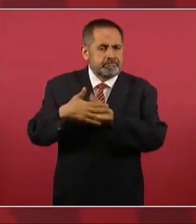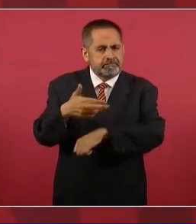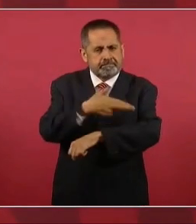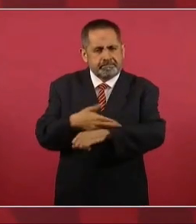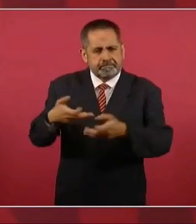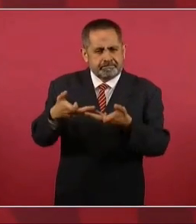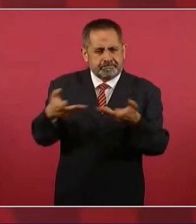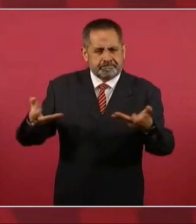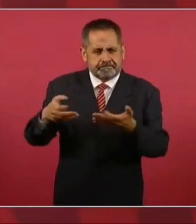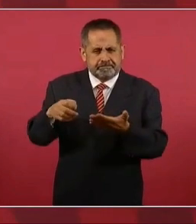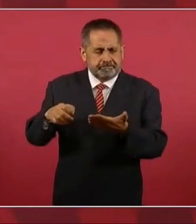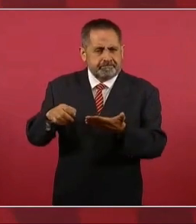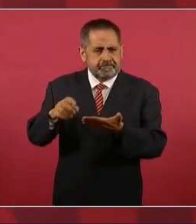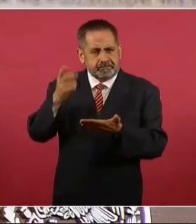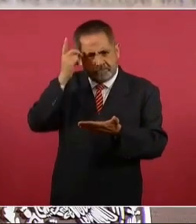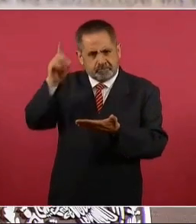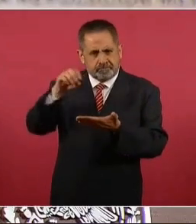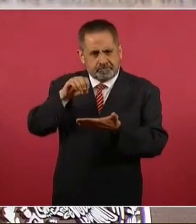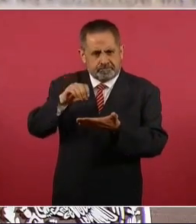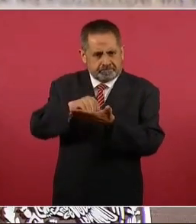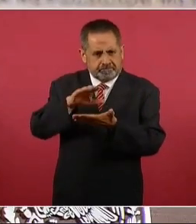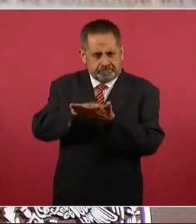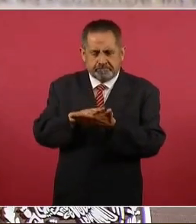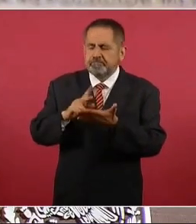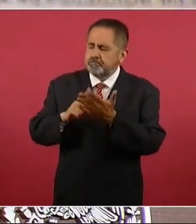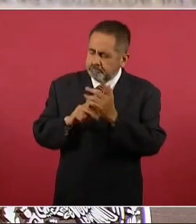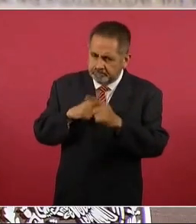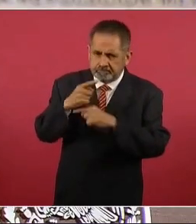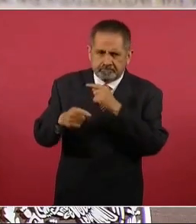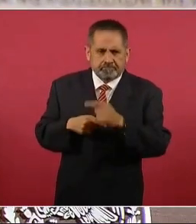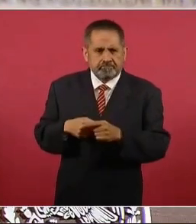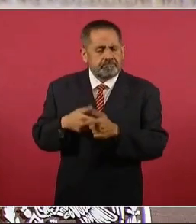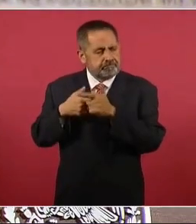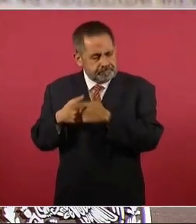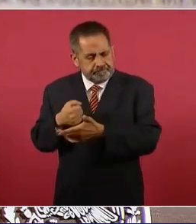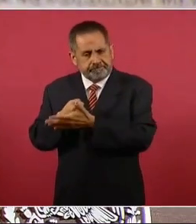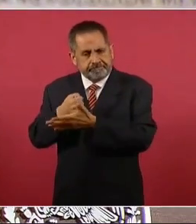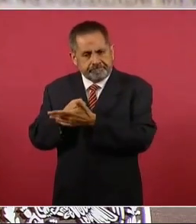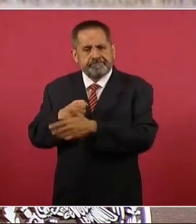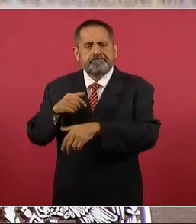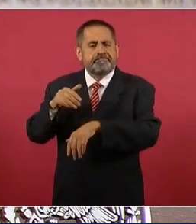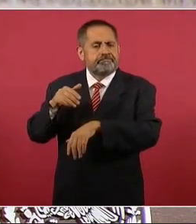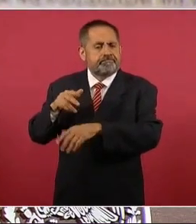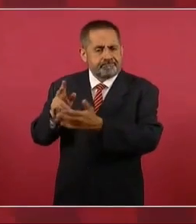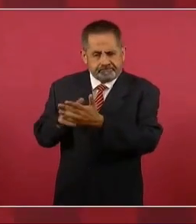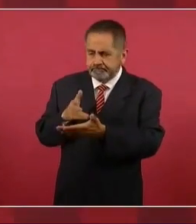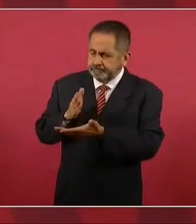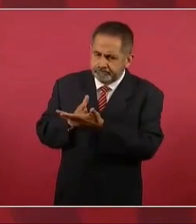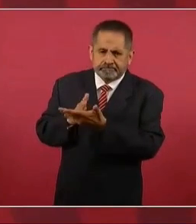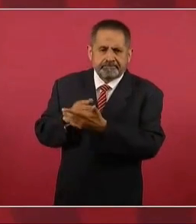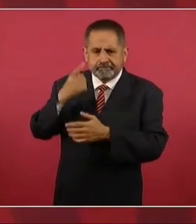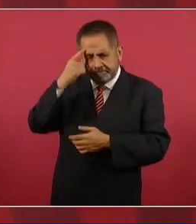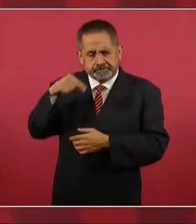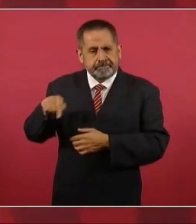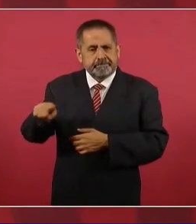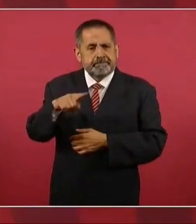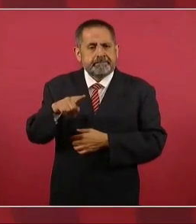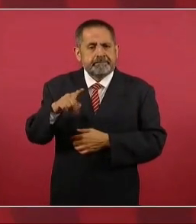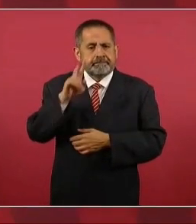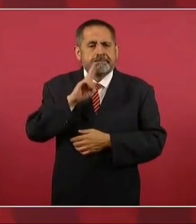la tenencia de la tierra, vamos de nuevo a insistir para que